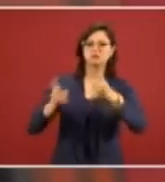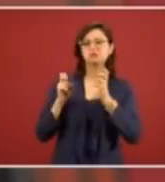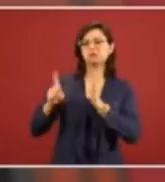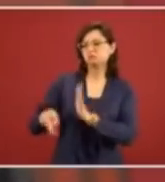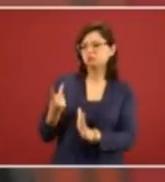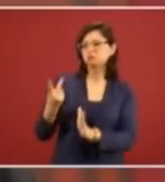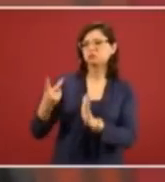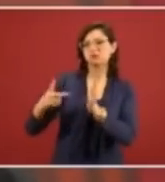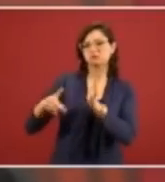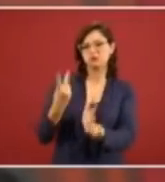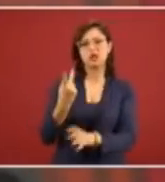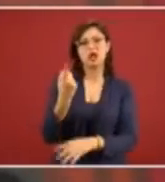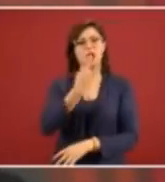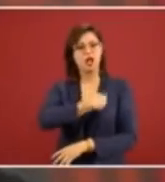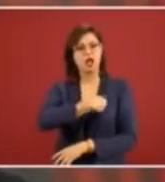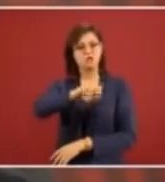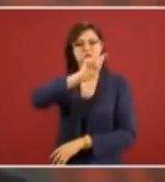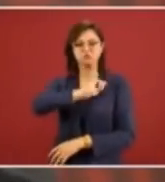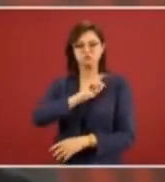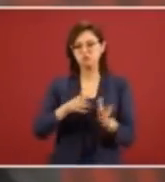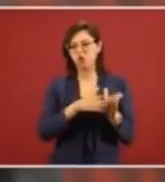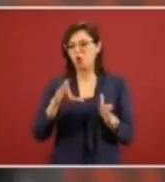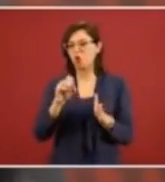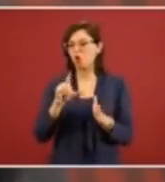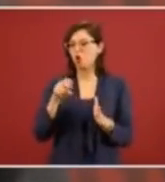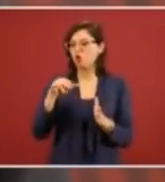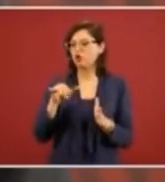con el saqueo que se llevó a cabo durante el periodo colonial.